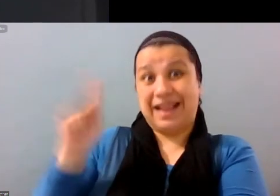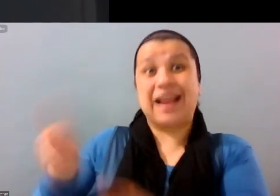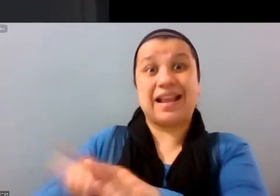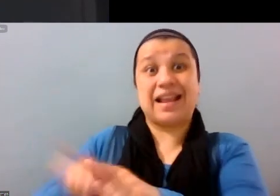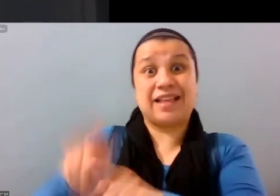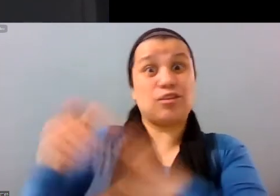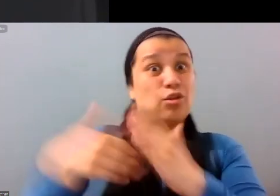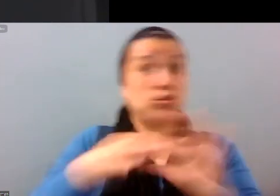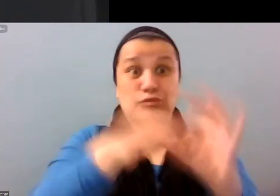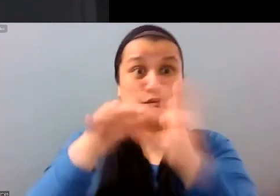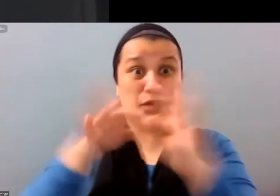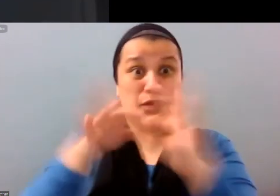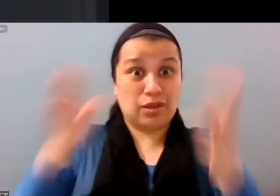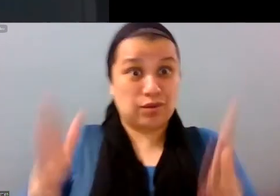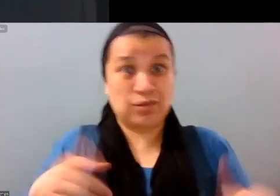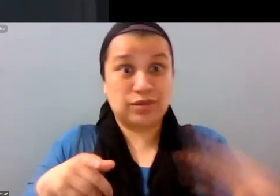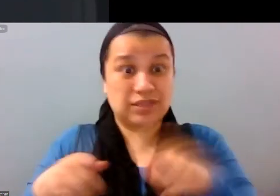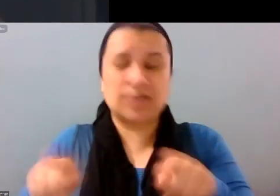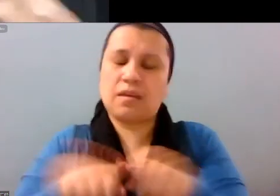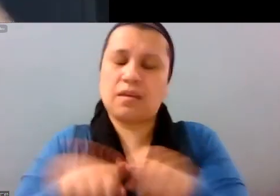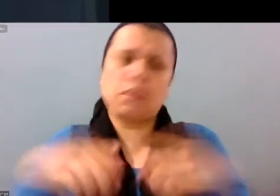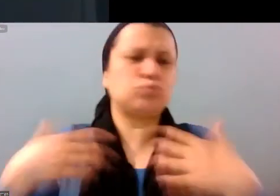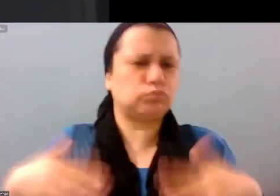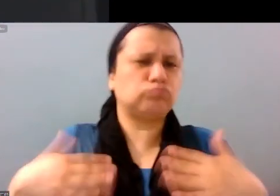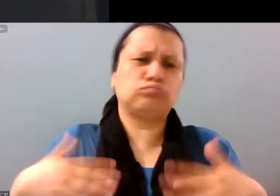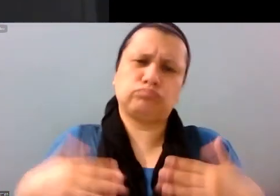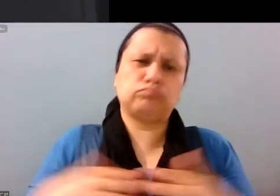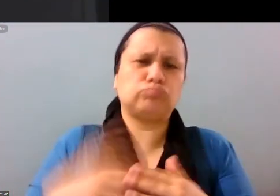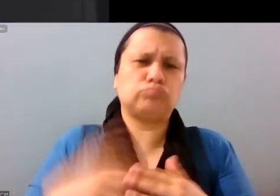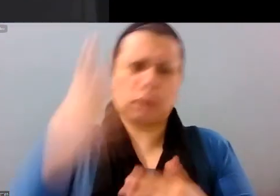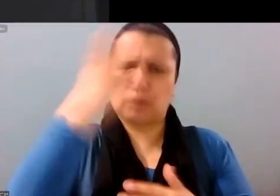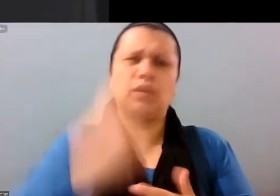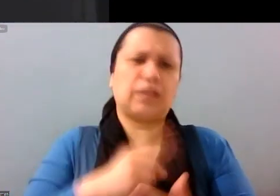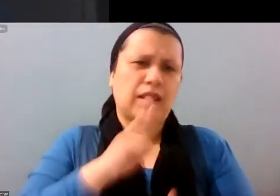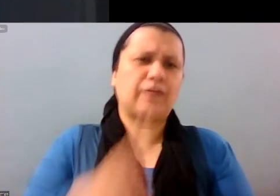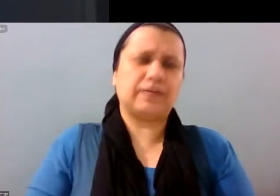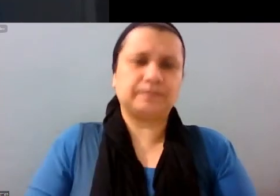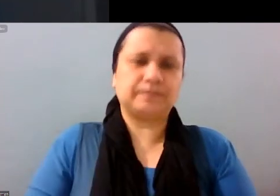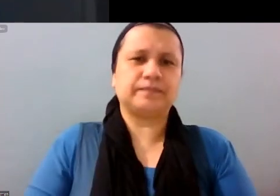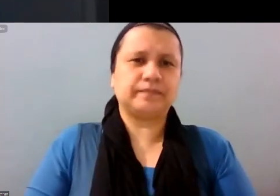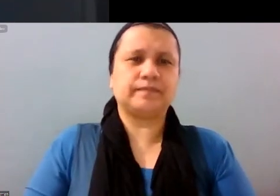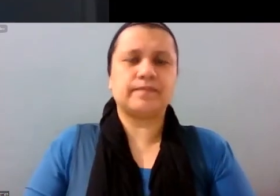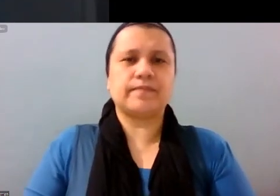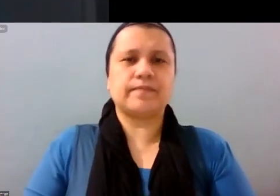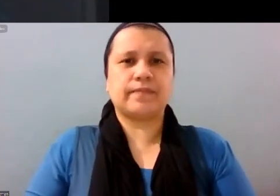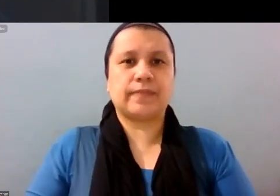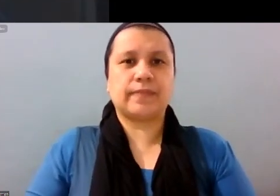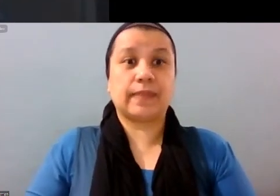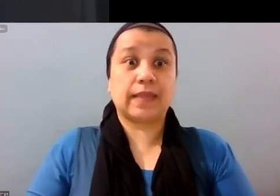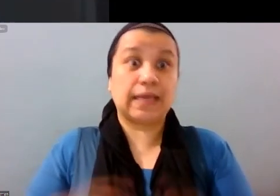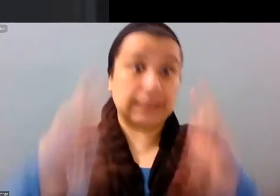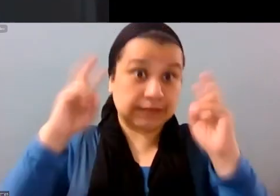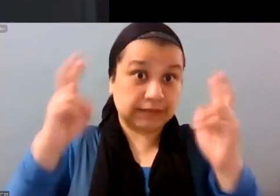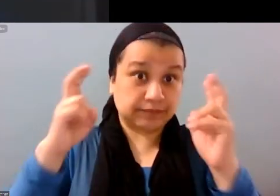que quedó tan linda la verdad en cuanto a la temática del